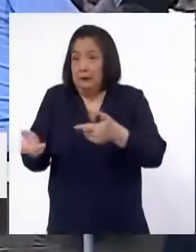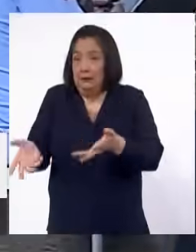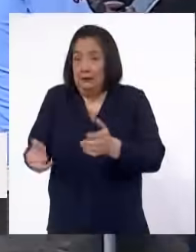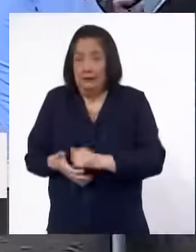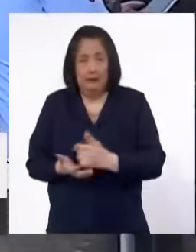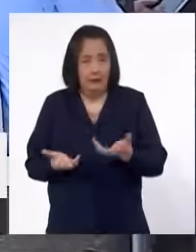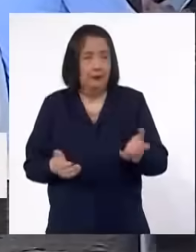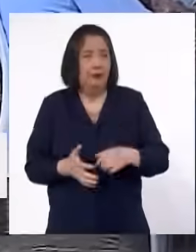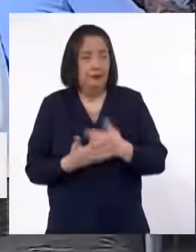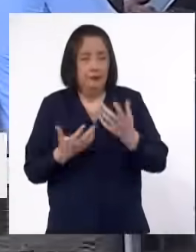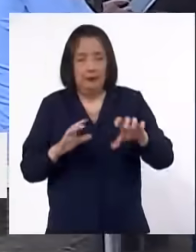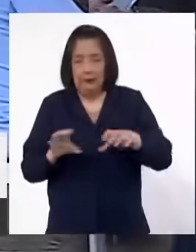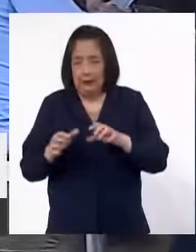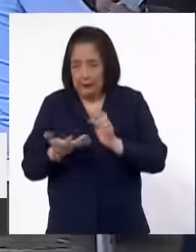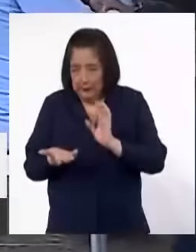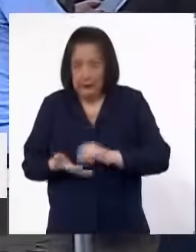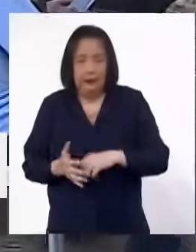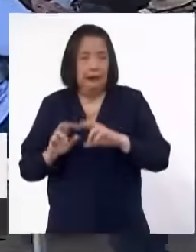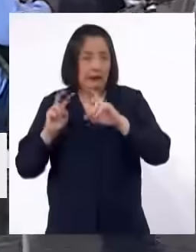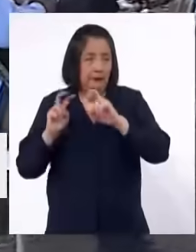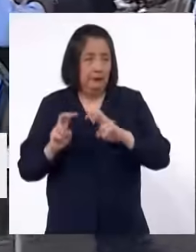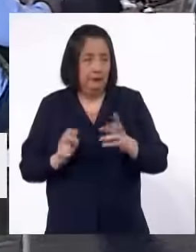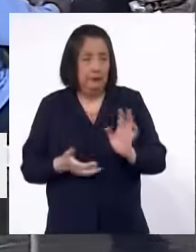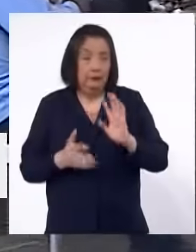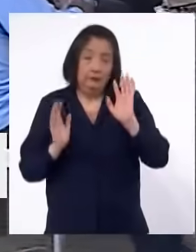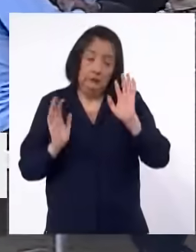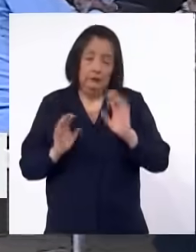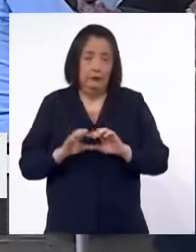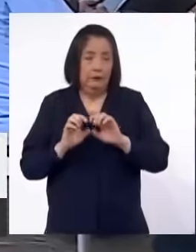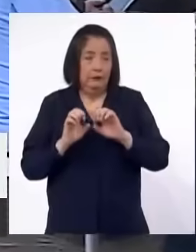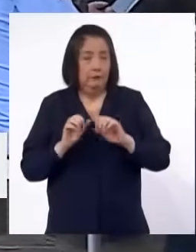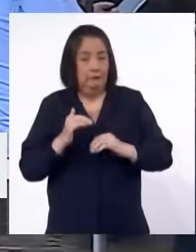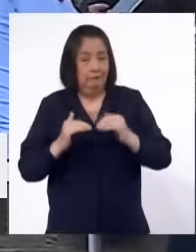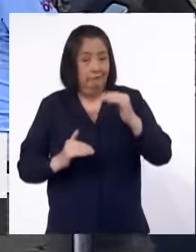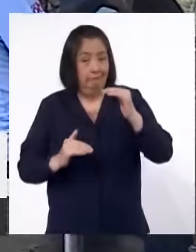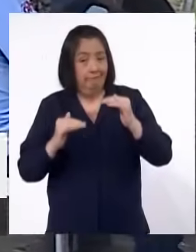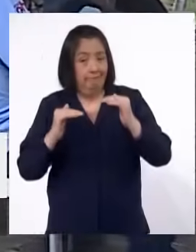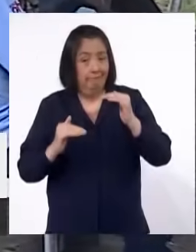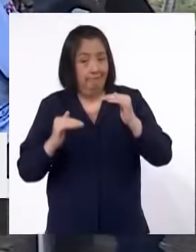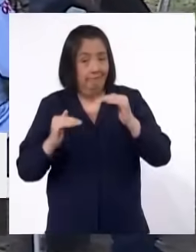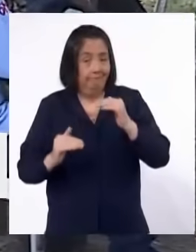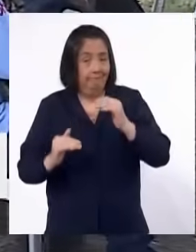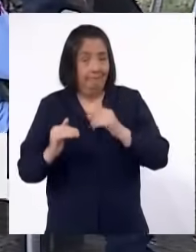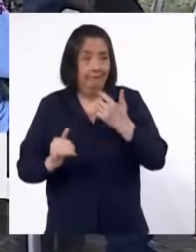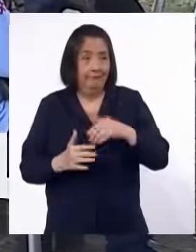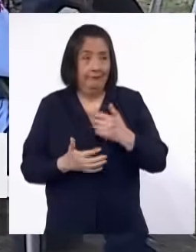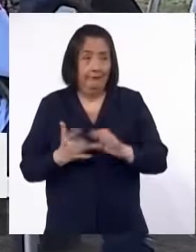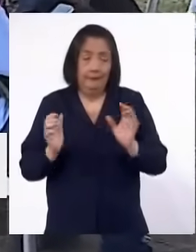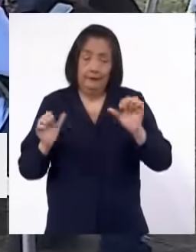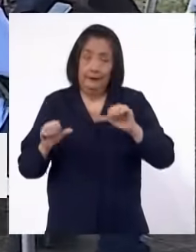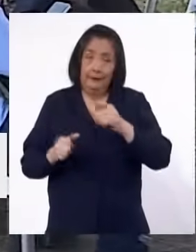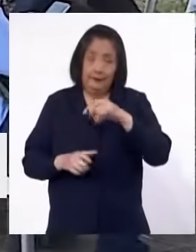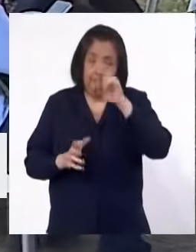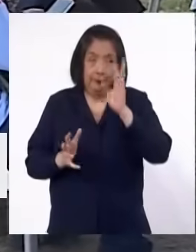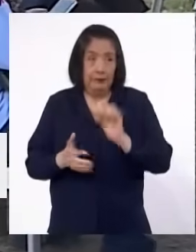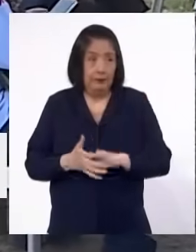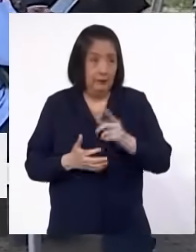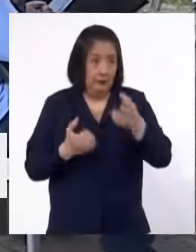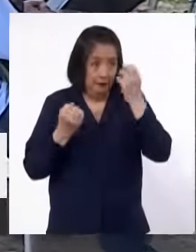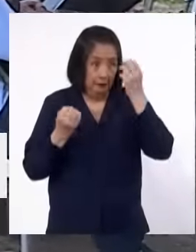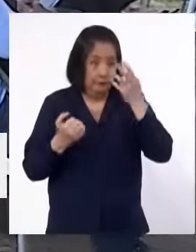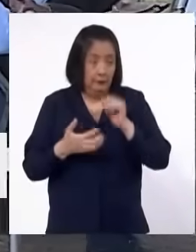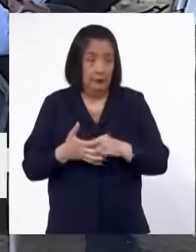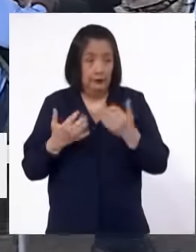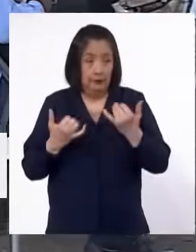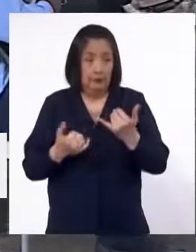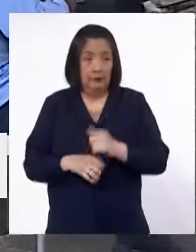campo de Marte. Parece que, bueno, el sistema de las brechas de salud nos sigue jugando mal a los peruanos. Es la información que tenemos